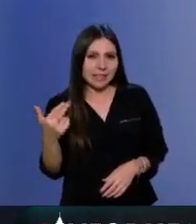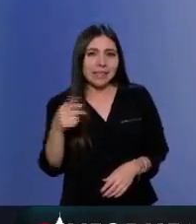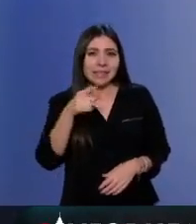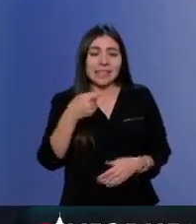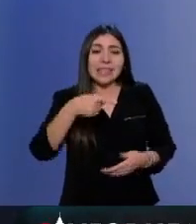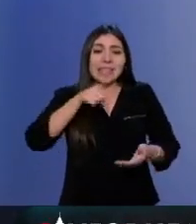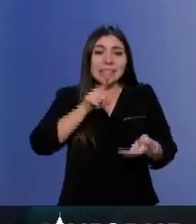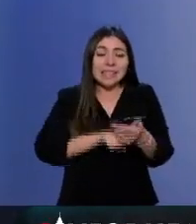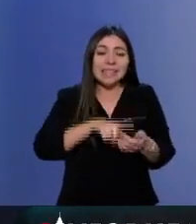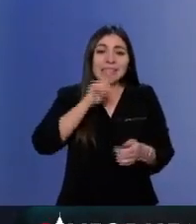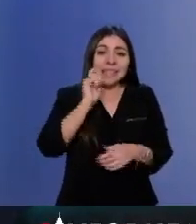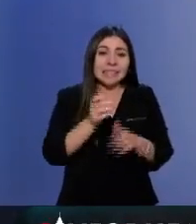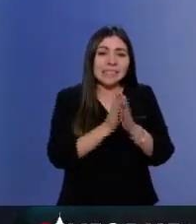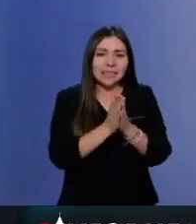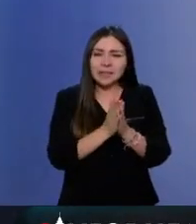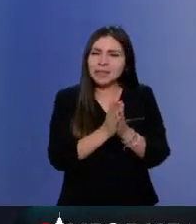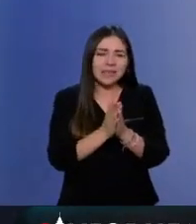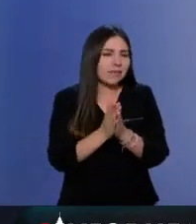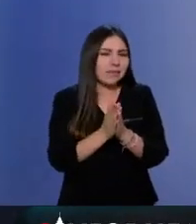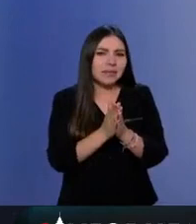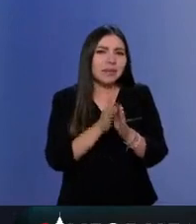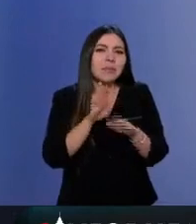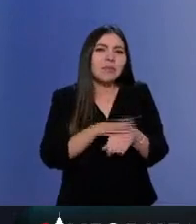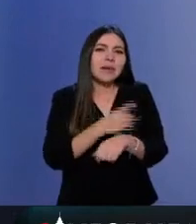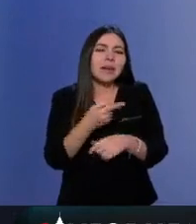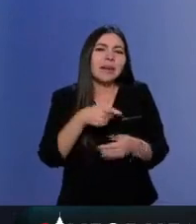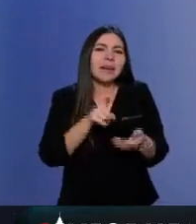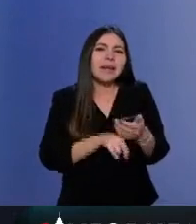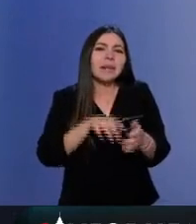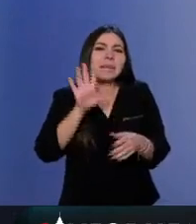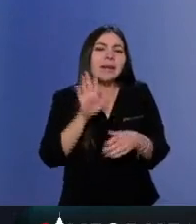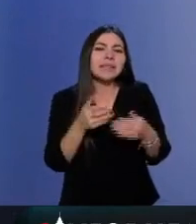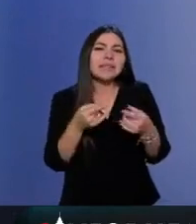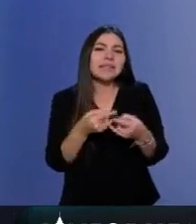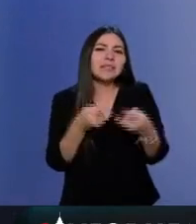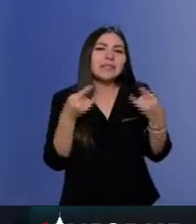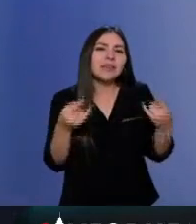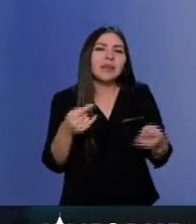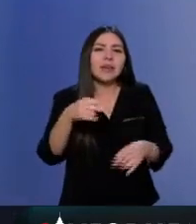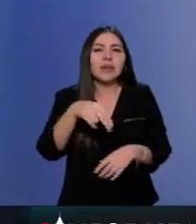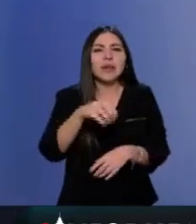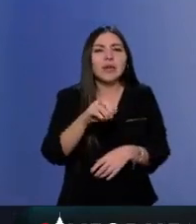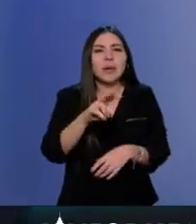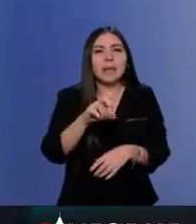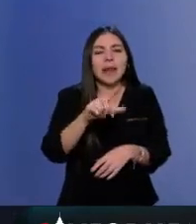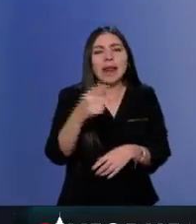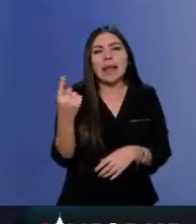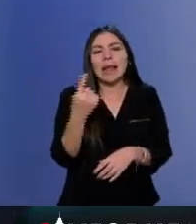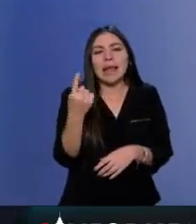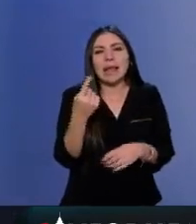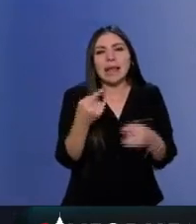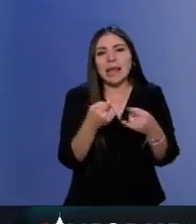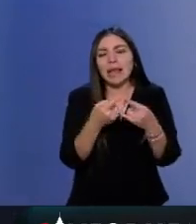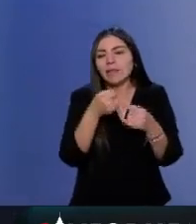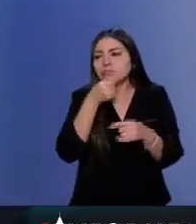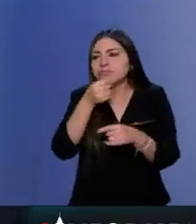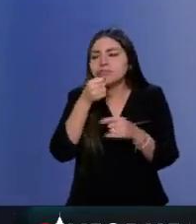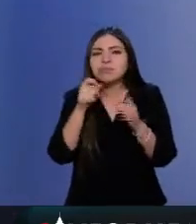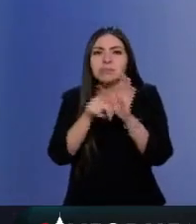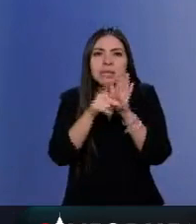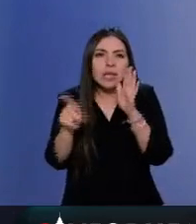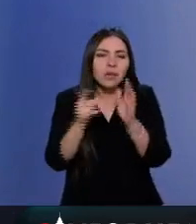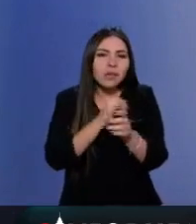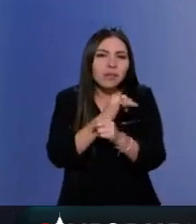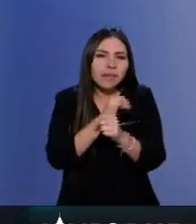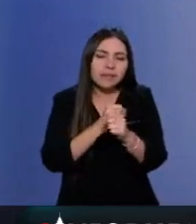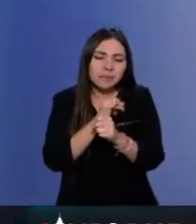contenido, porque el contenido es más una novela que una obra periodística. A mí lo que me parece y a donde tendríamos